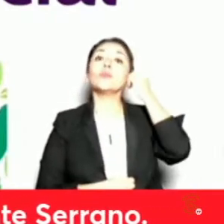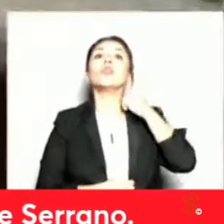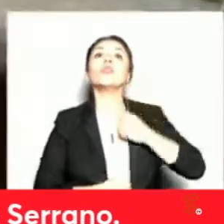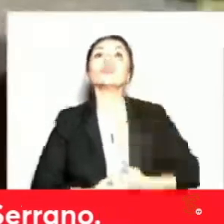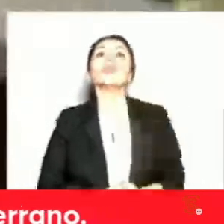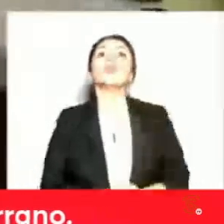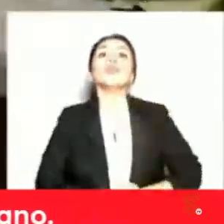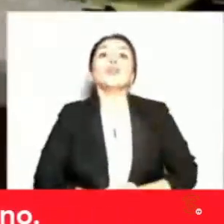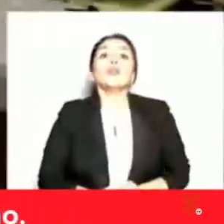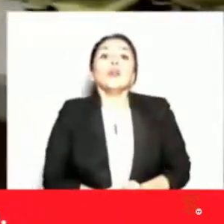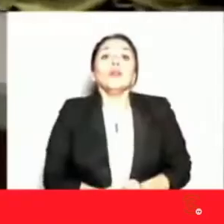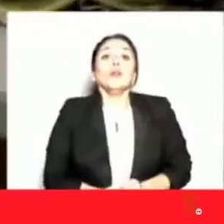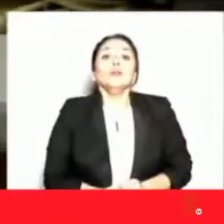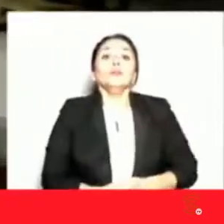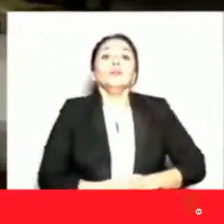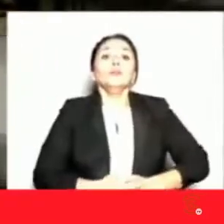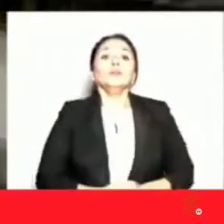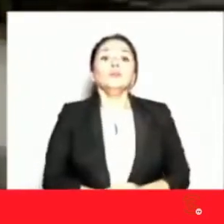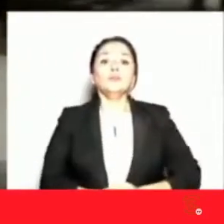Gracias.